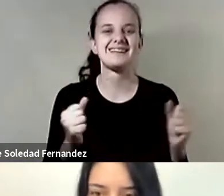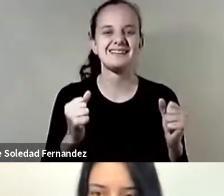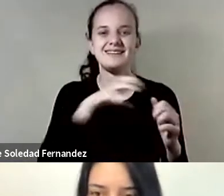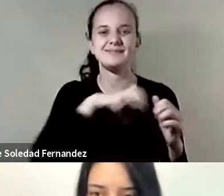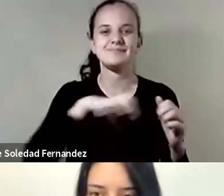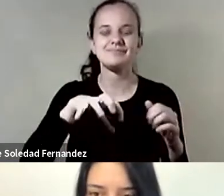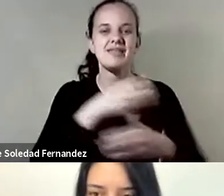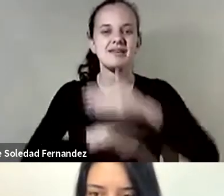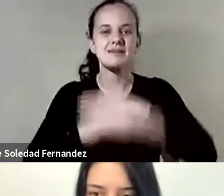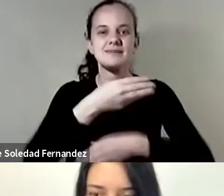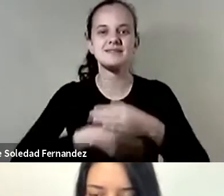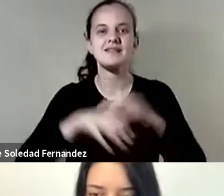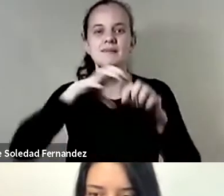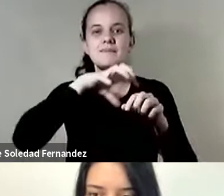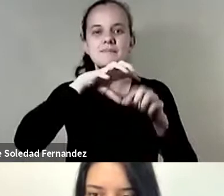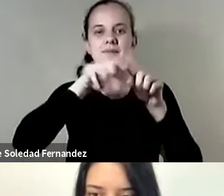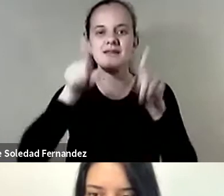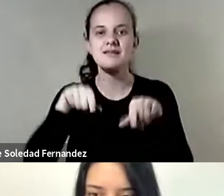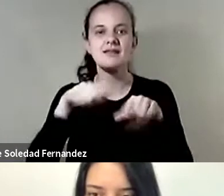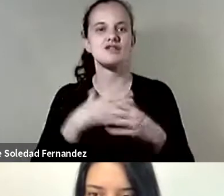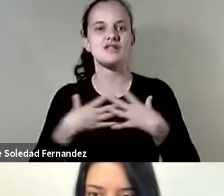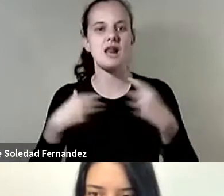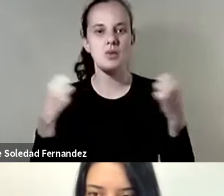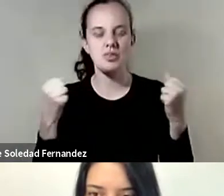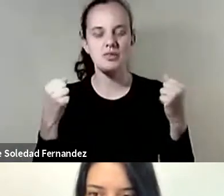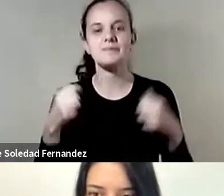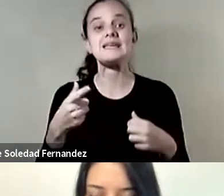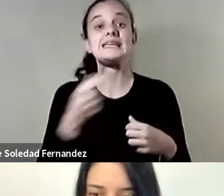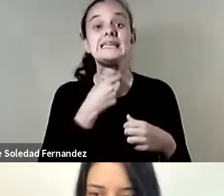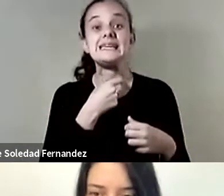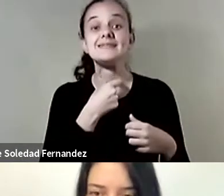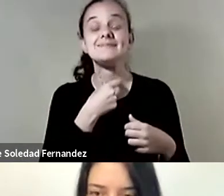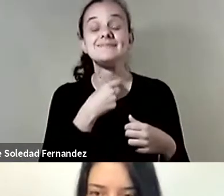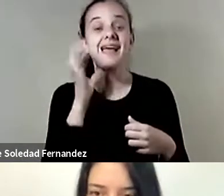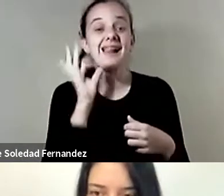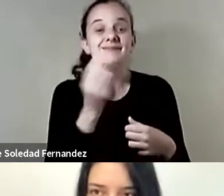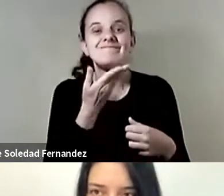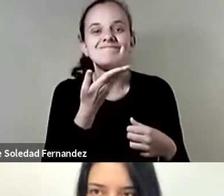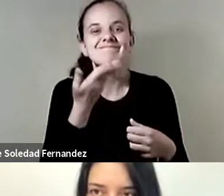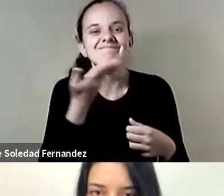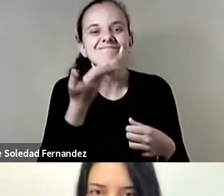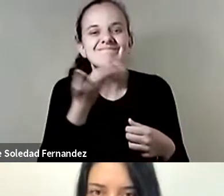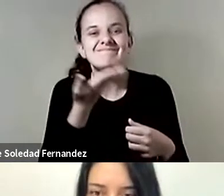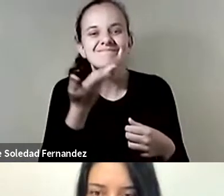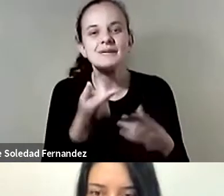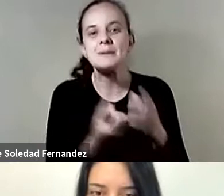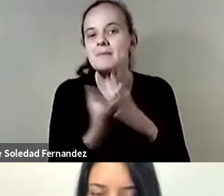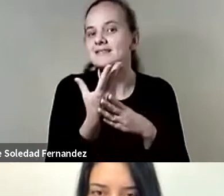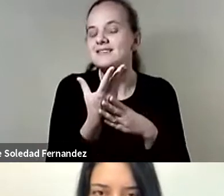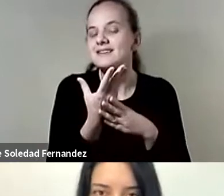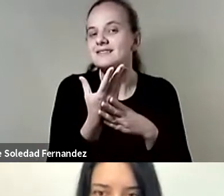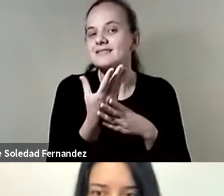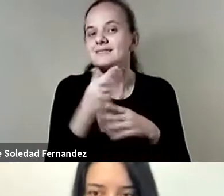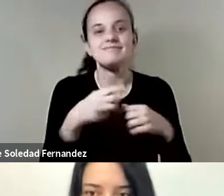de Salud. Si quieres decir unas pequeñitas palabras para comenzar el